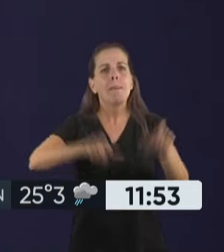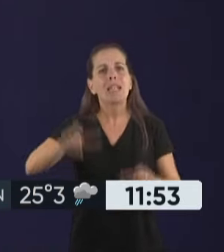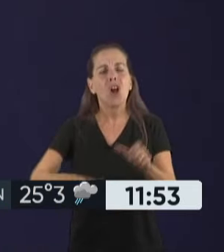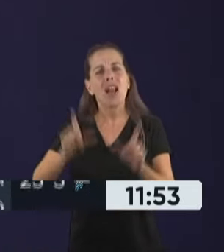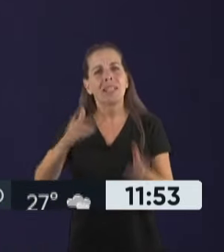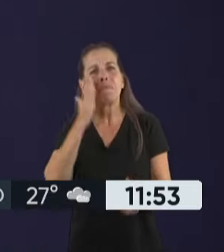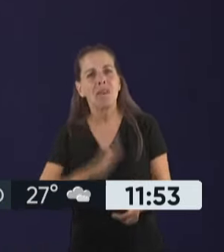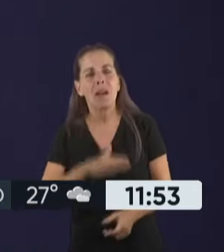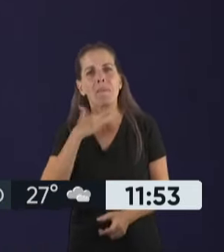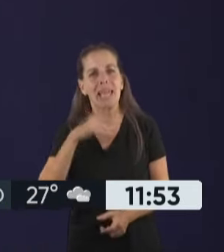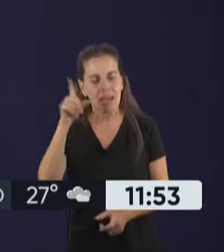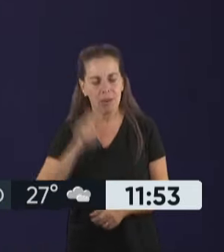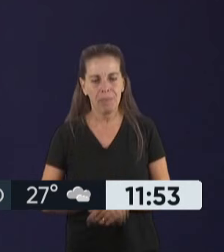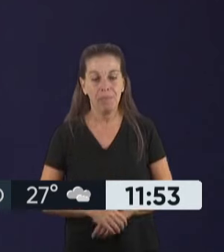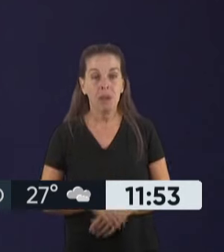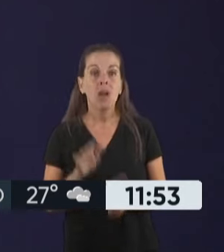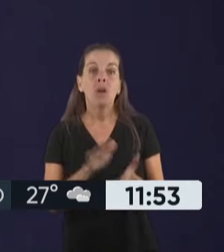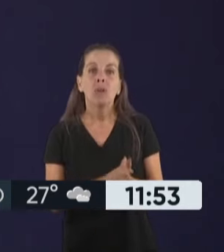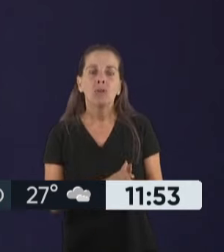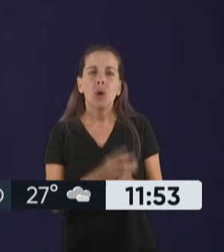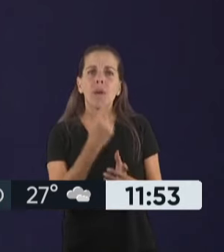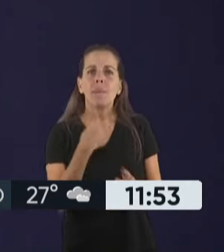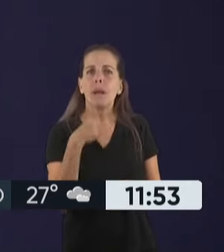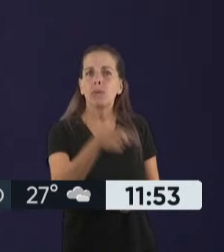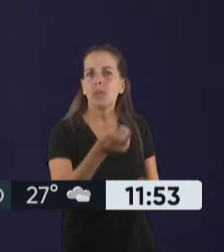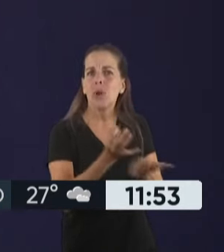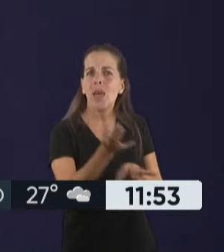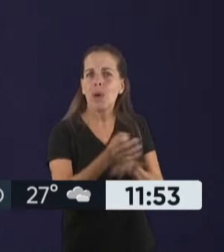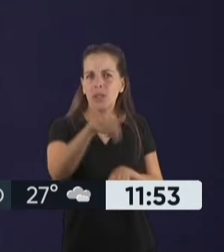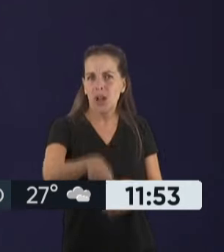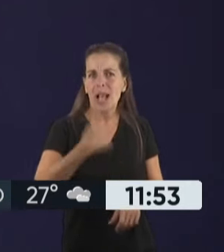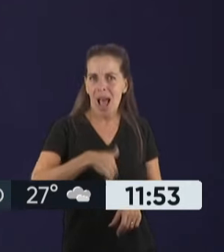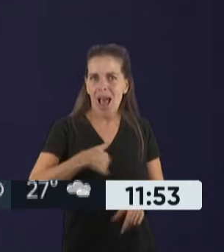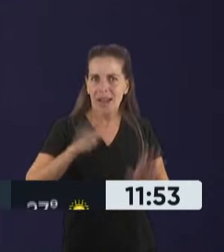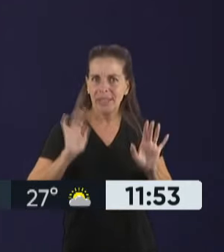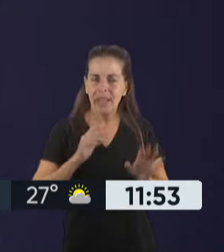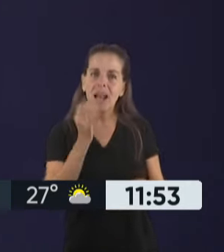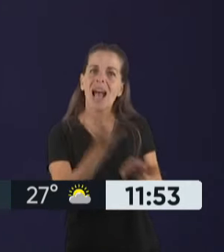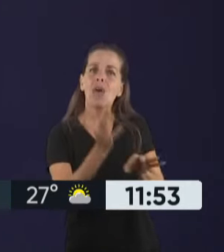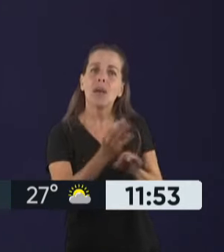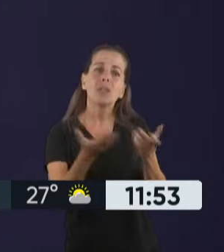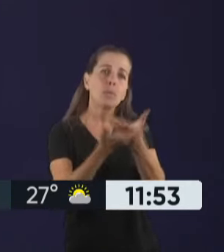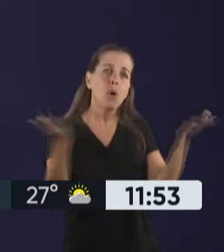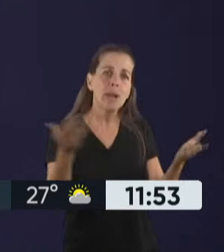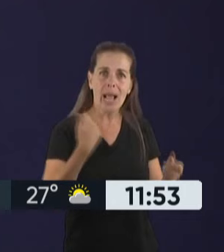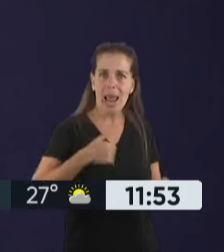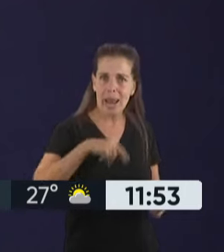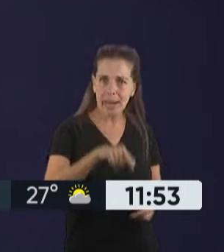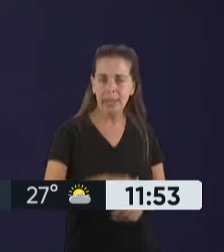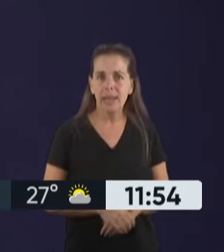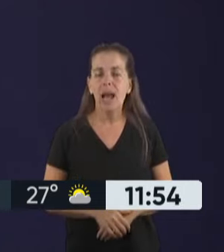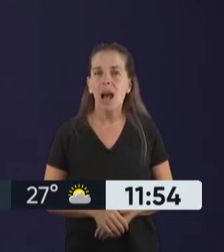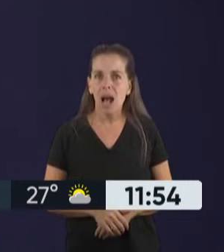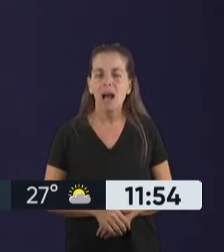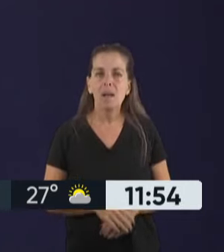e con respecto al a ver la educación en Argentina la educación pública en Argentina